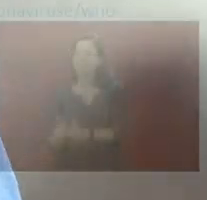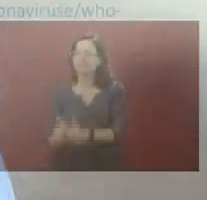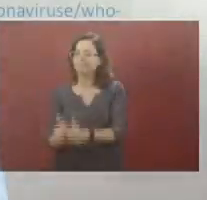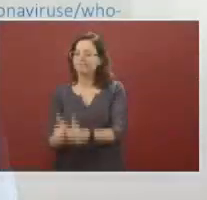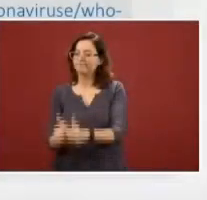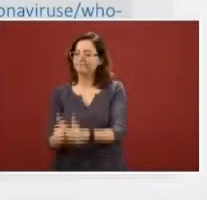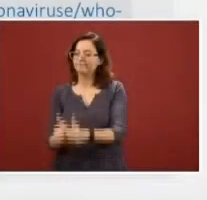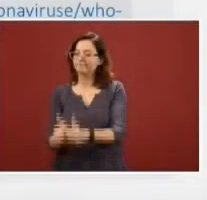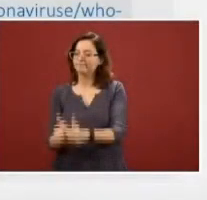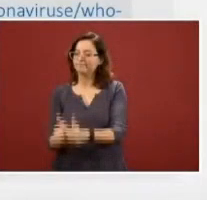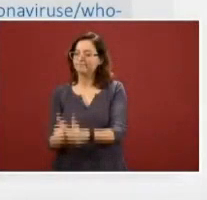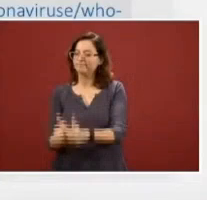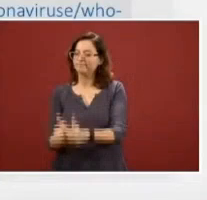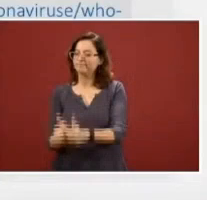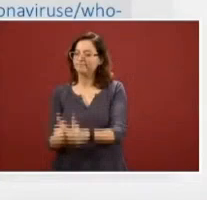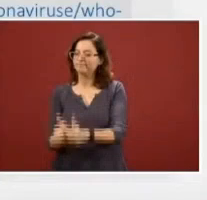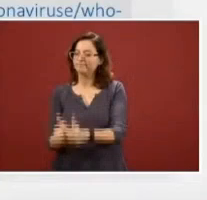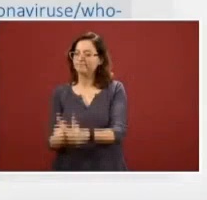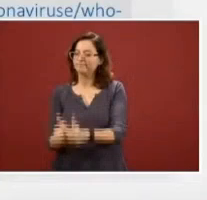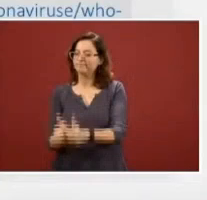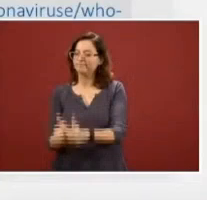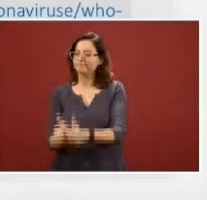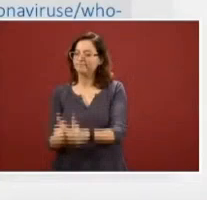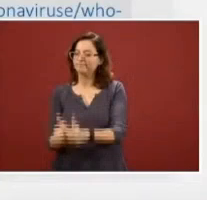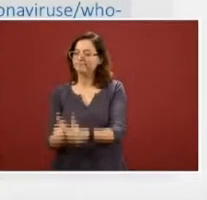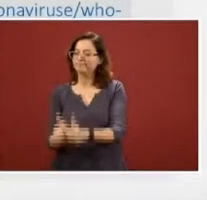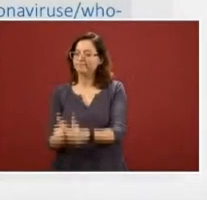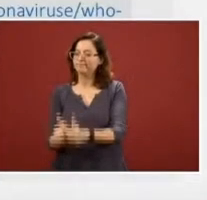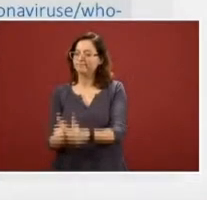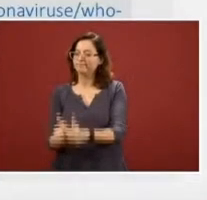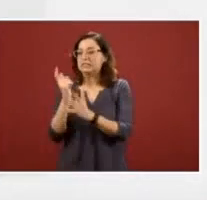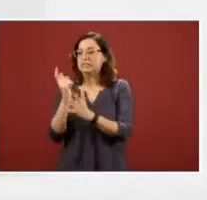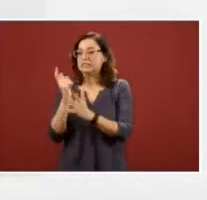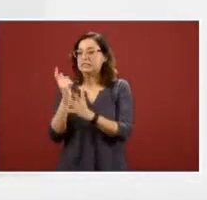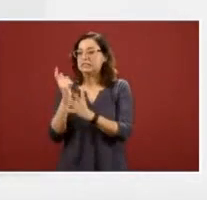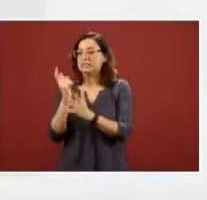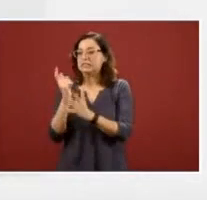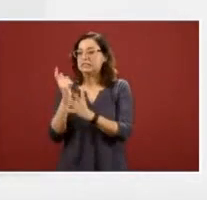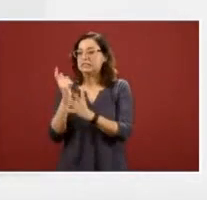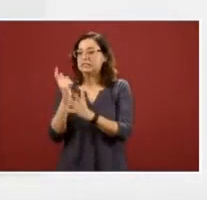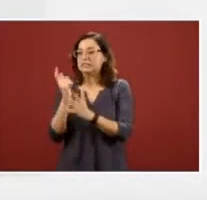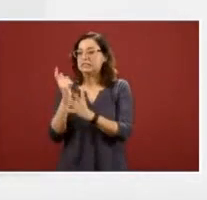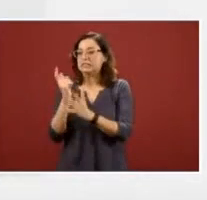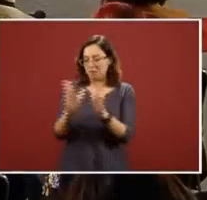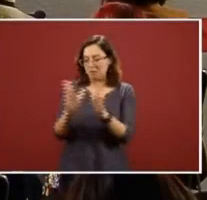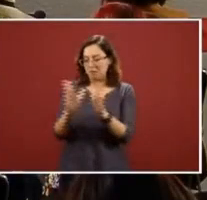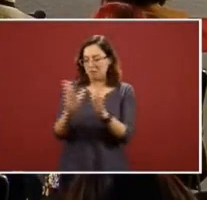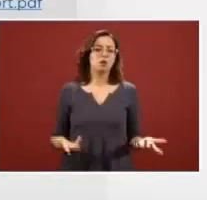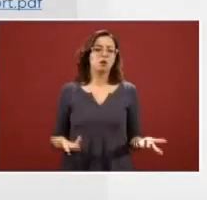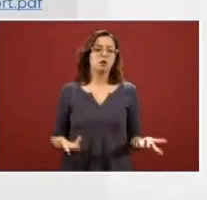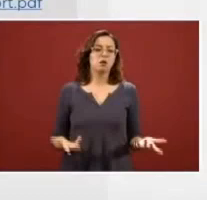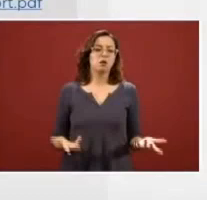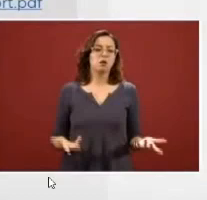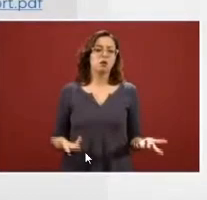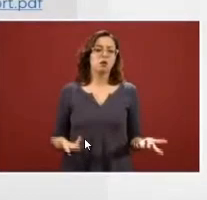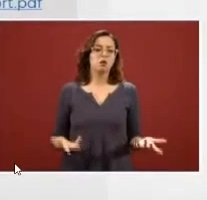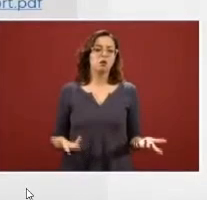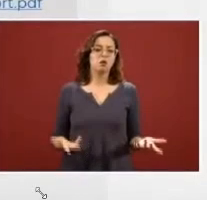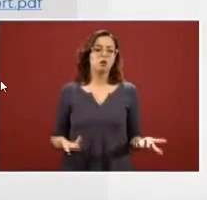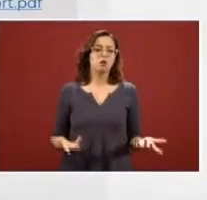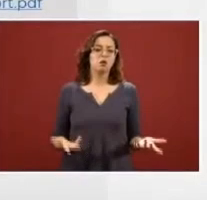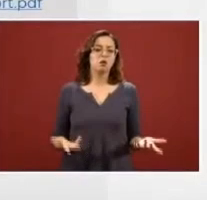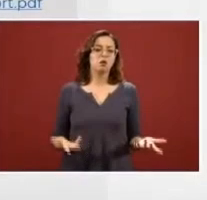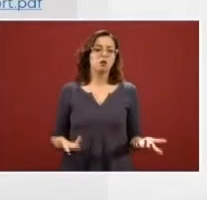aquí en desacuerdo o sea un poquito antes están diciendo aquí en el cuando empiezan a hablar de este modelo